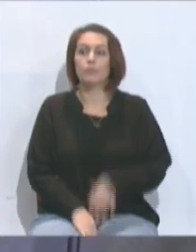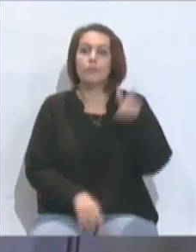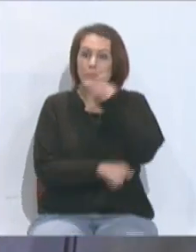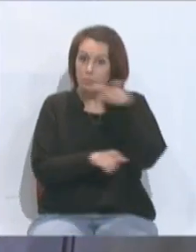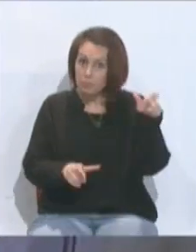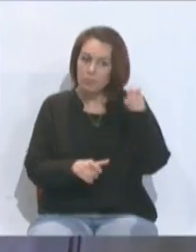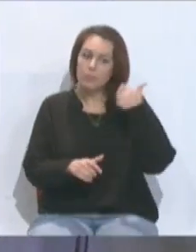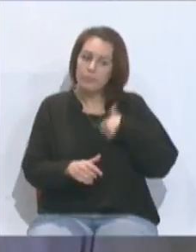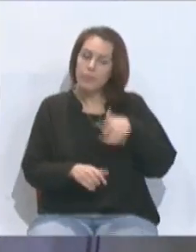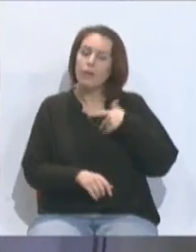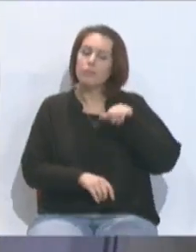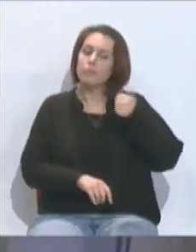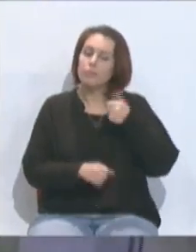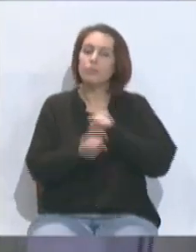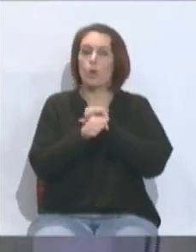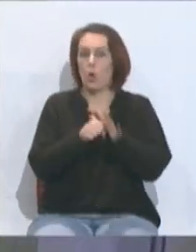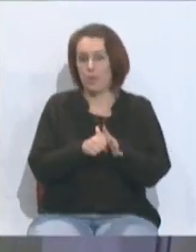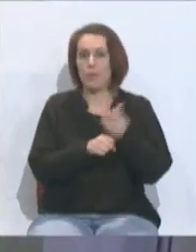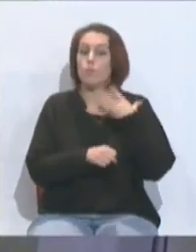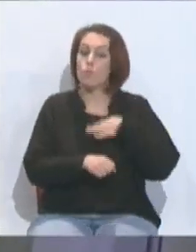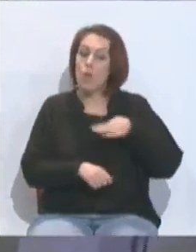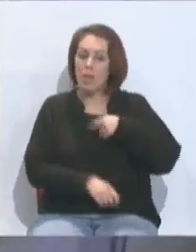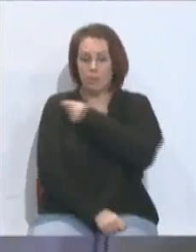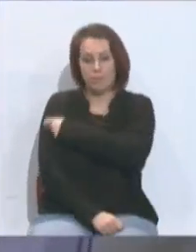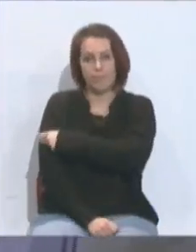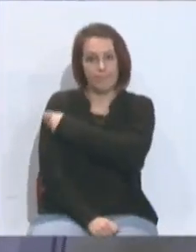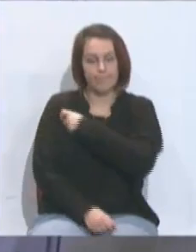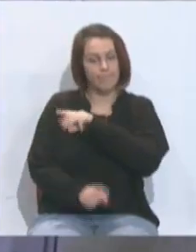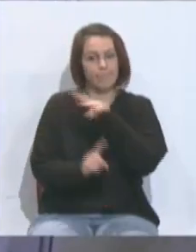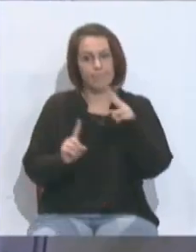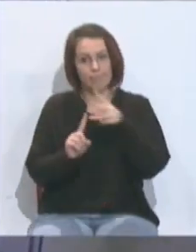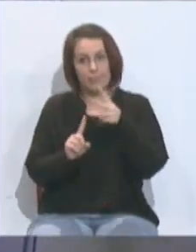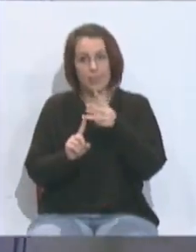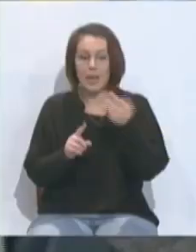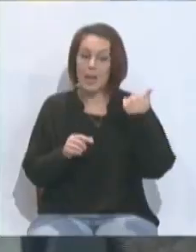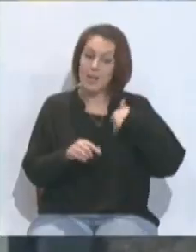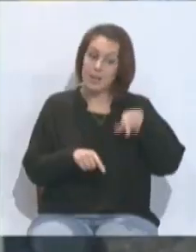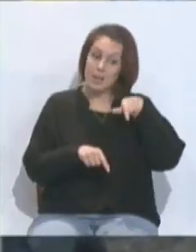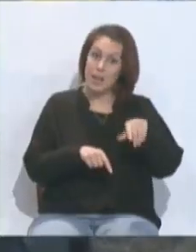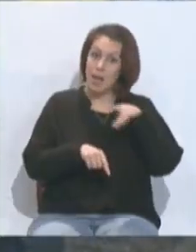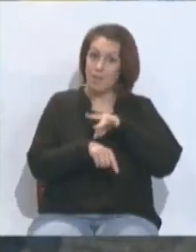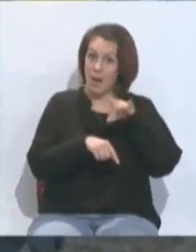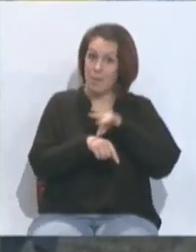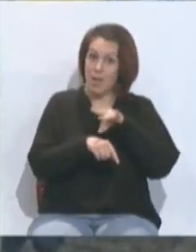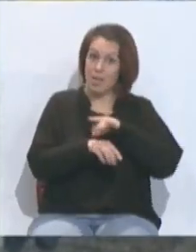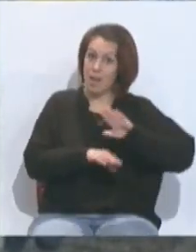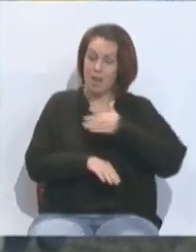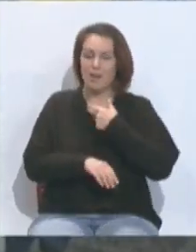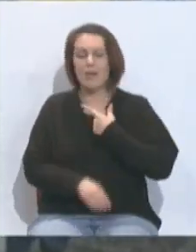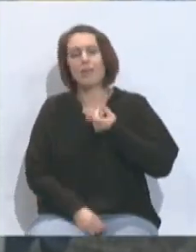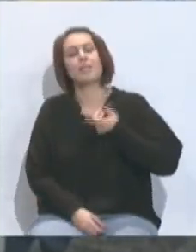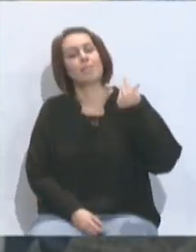Las personas que hayan sido positivo en COVID podrán vacunarse con la tercera dosis al mes de haber pasado la enfermedad. Así